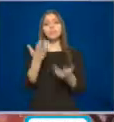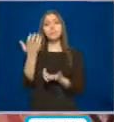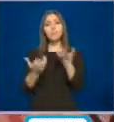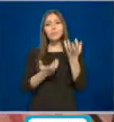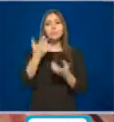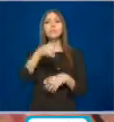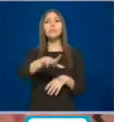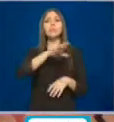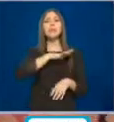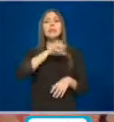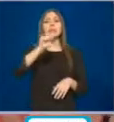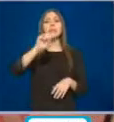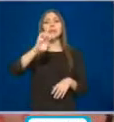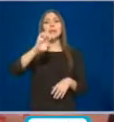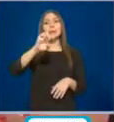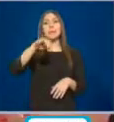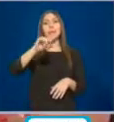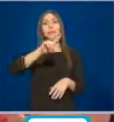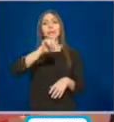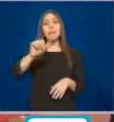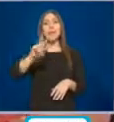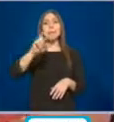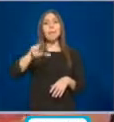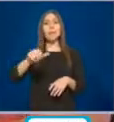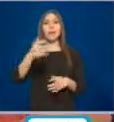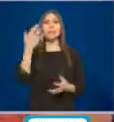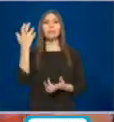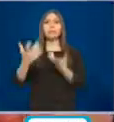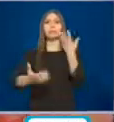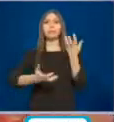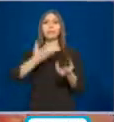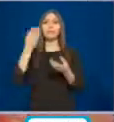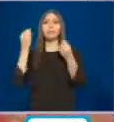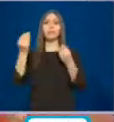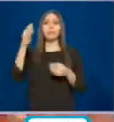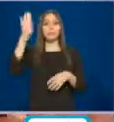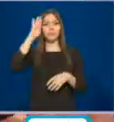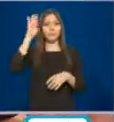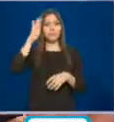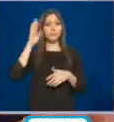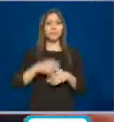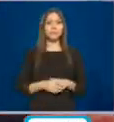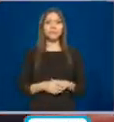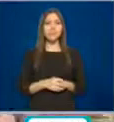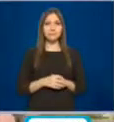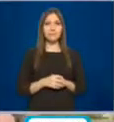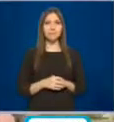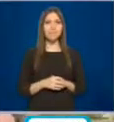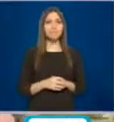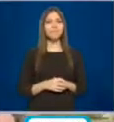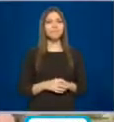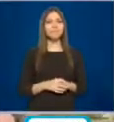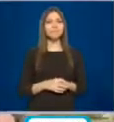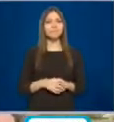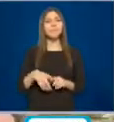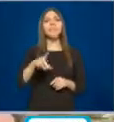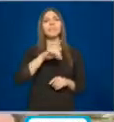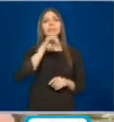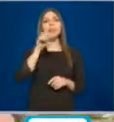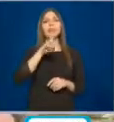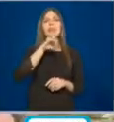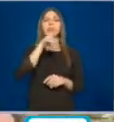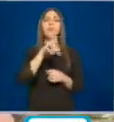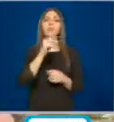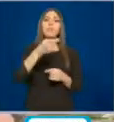semillas y nuestras venas, Ajá. es una tocedera bonita, bonita, Tienes razón. bonita, Pero ¿verdad? luego es por mí, para que yo no me vaya a